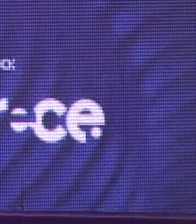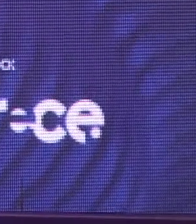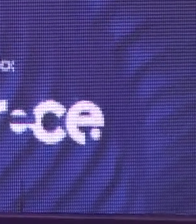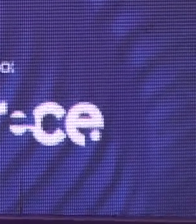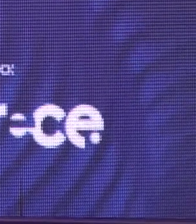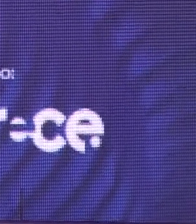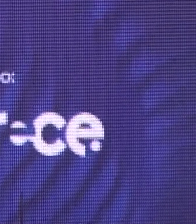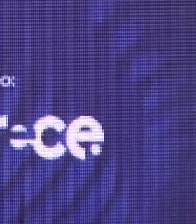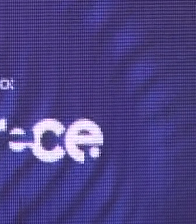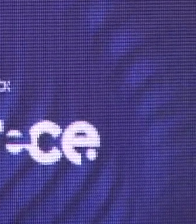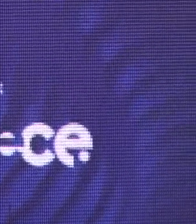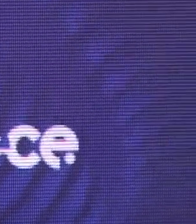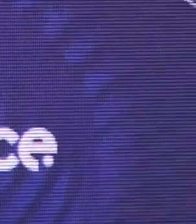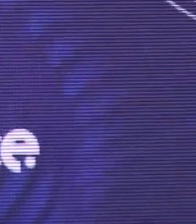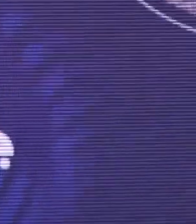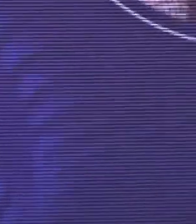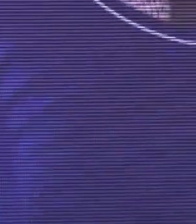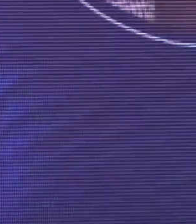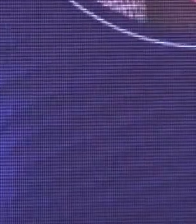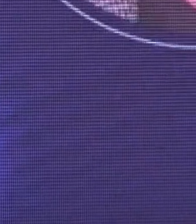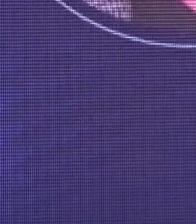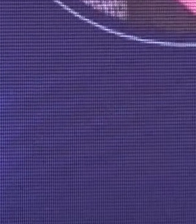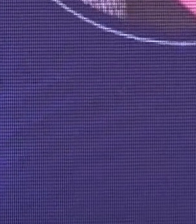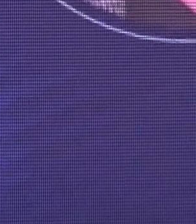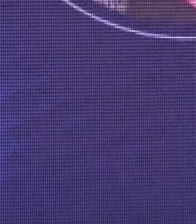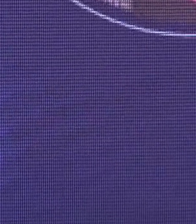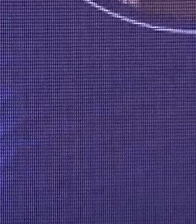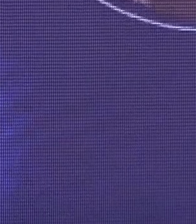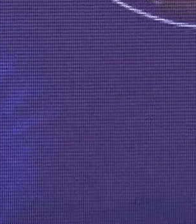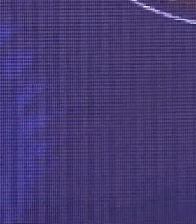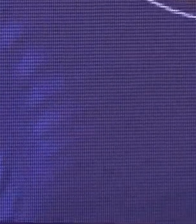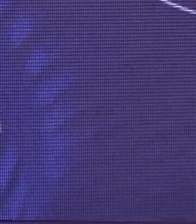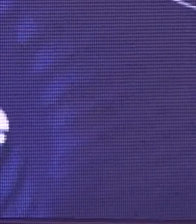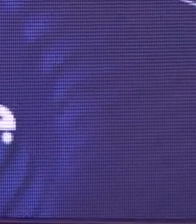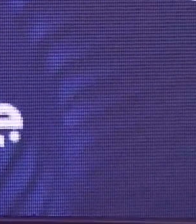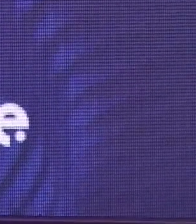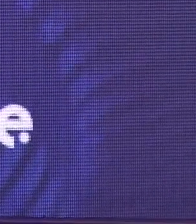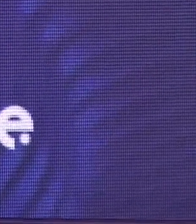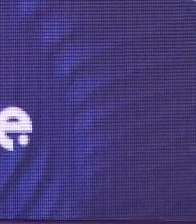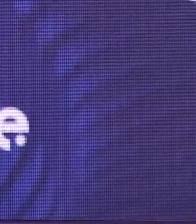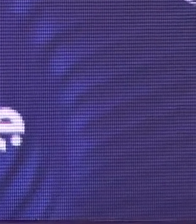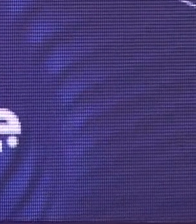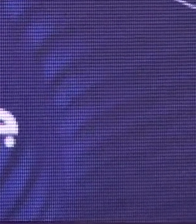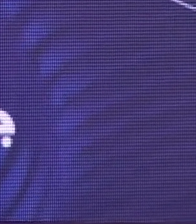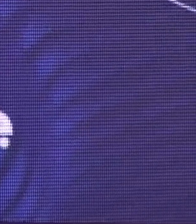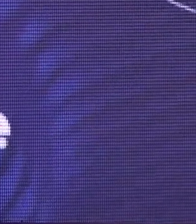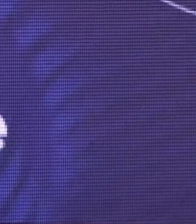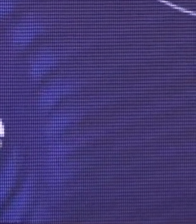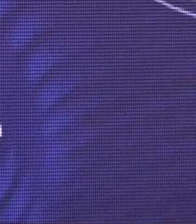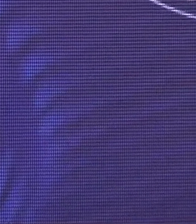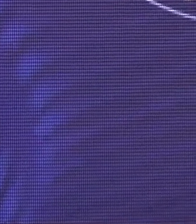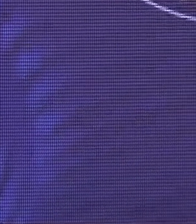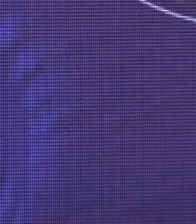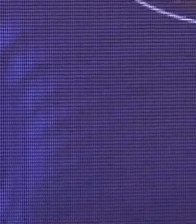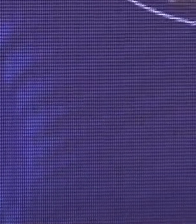orientados precisamente al uso de la ADK, introduciendo estos conceptos que vimos ya desde la plataforma y